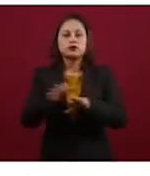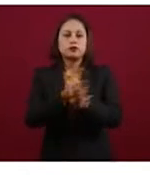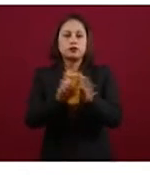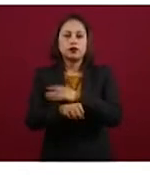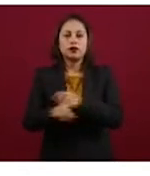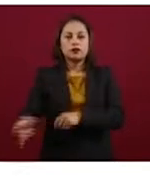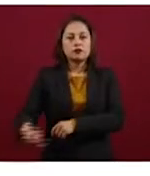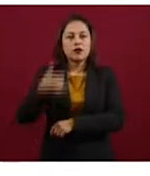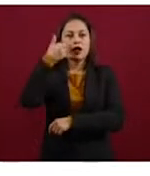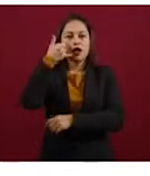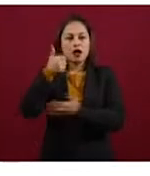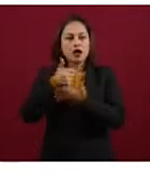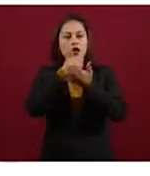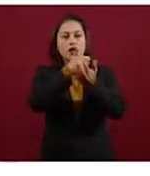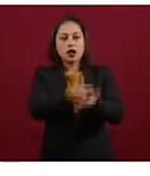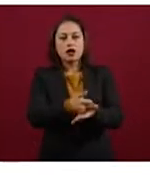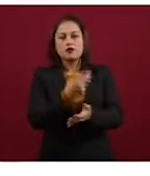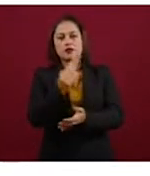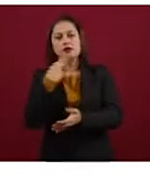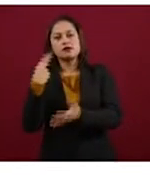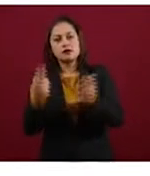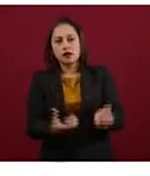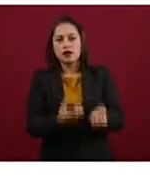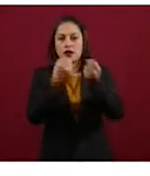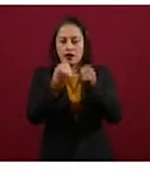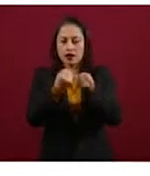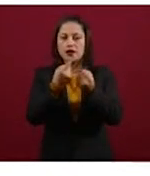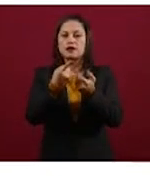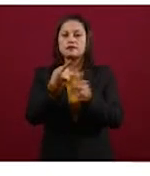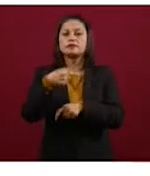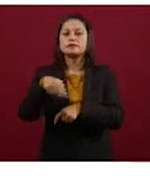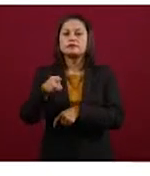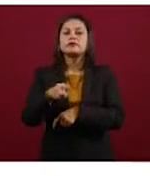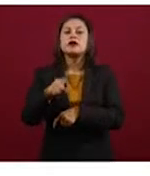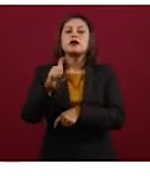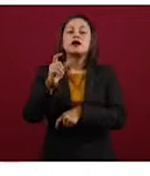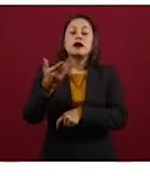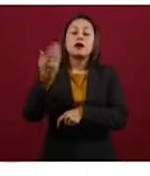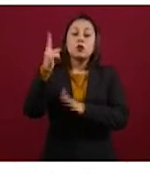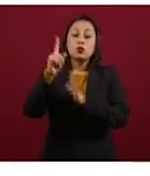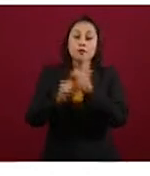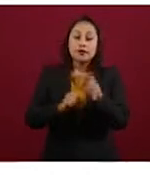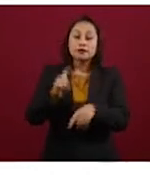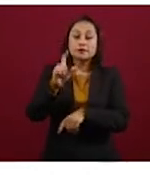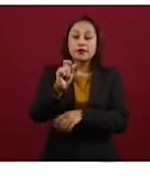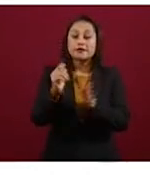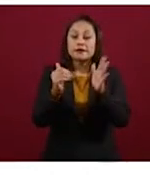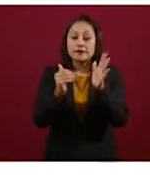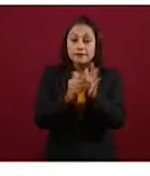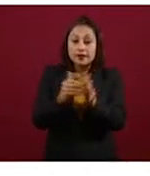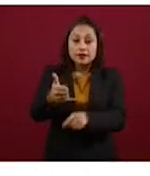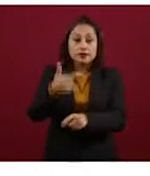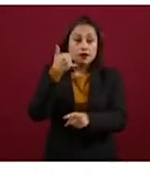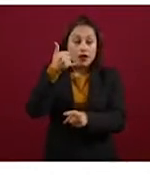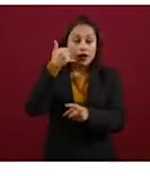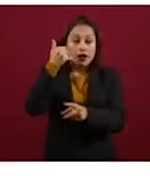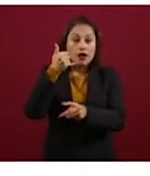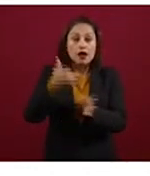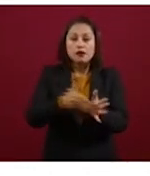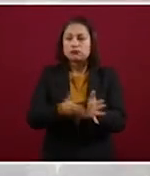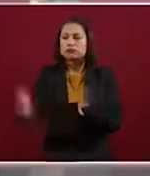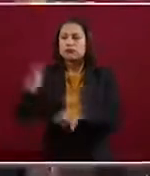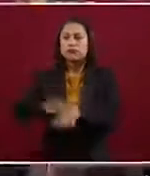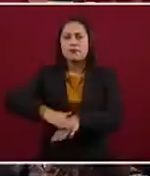en sólo un mes pasamos de 20.000 llamadas a 40.000 llamadas esto es porque hay un